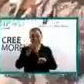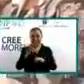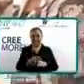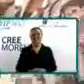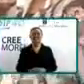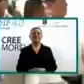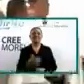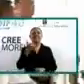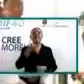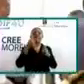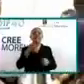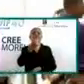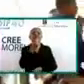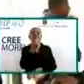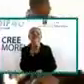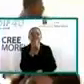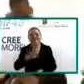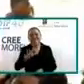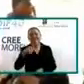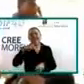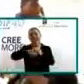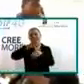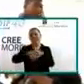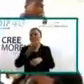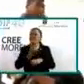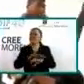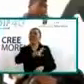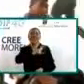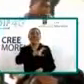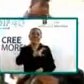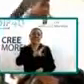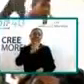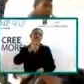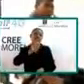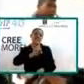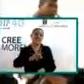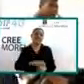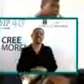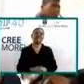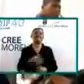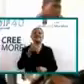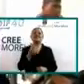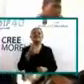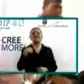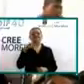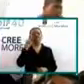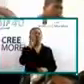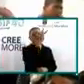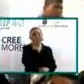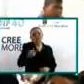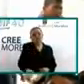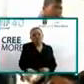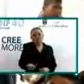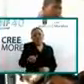Y está una niña que es mi amiga también, muy querida, y que la he visto crecer mucho y es una